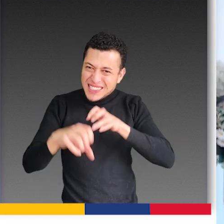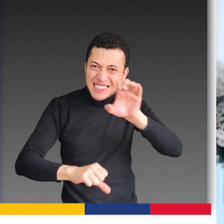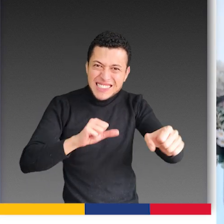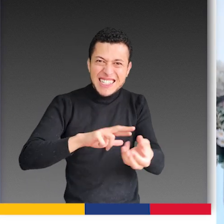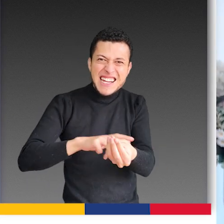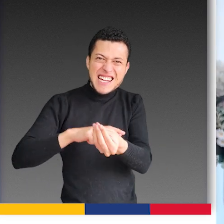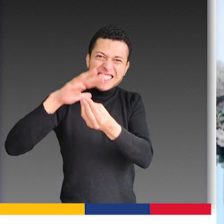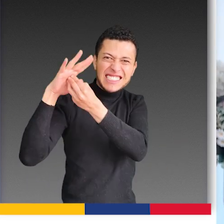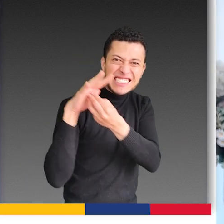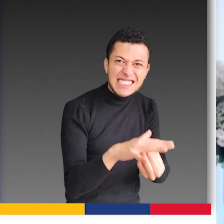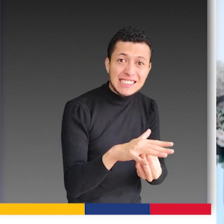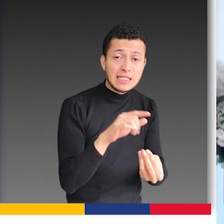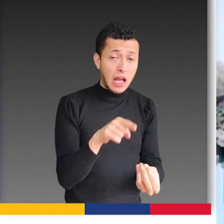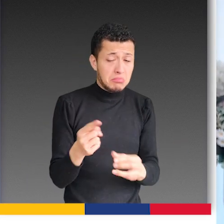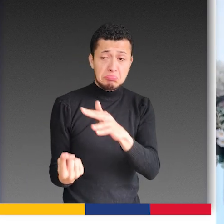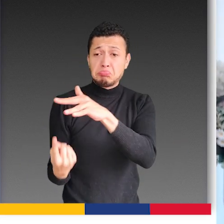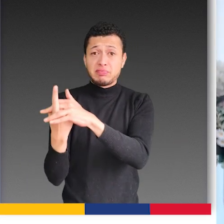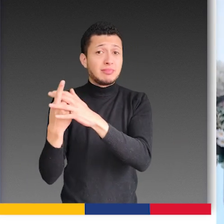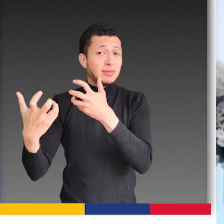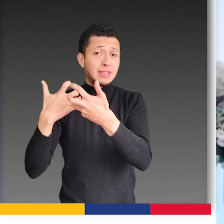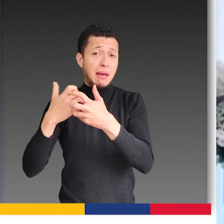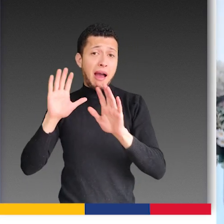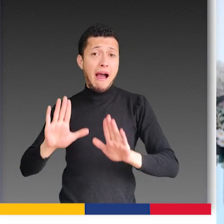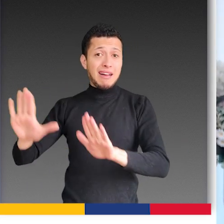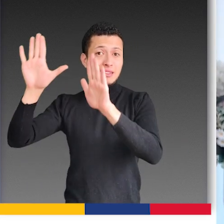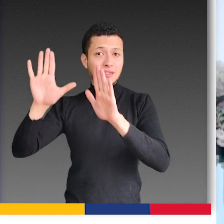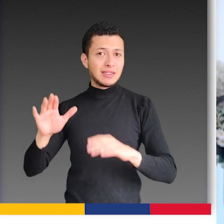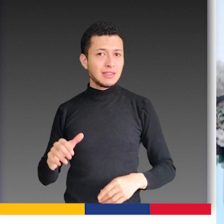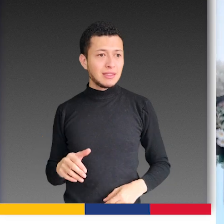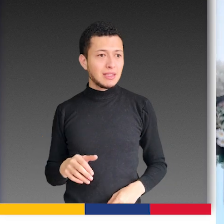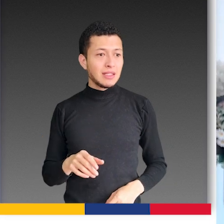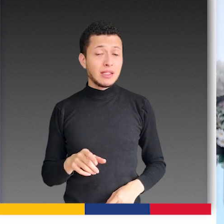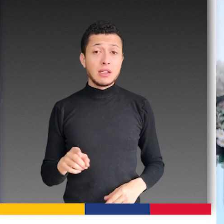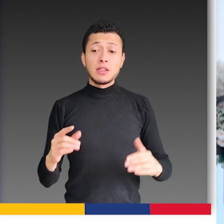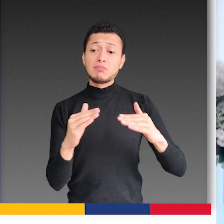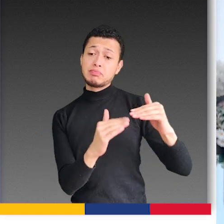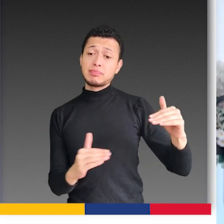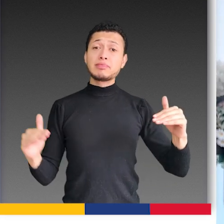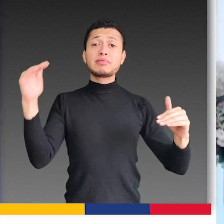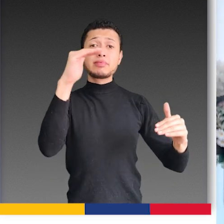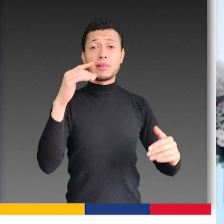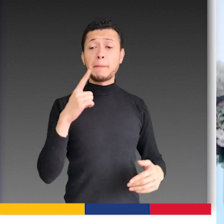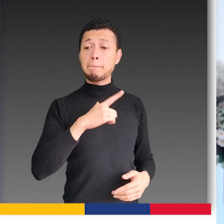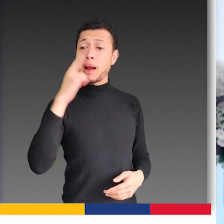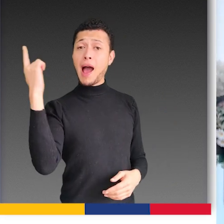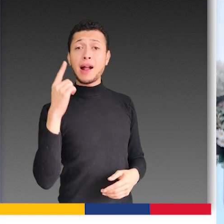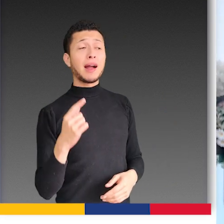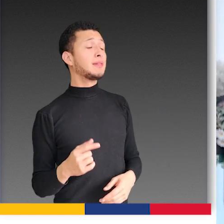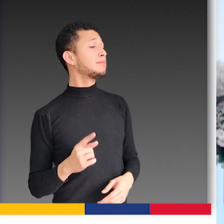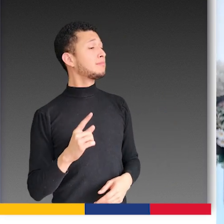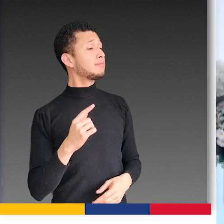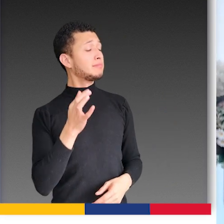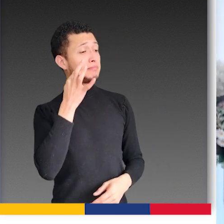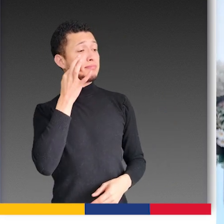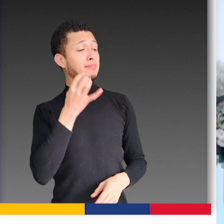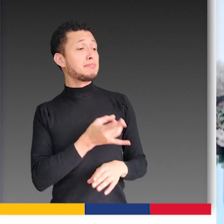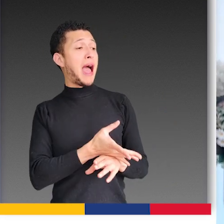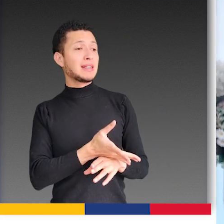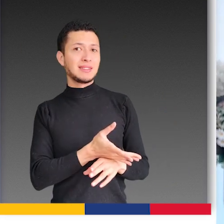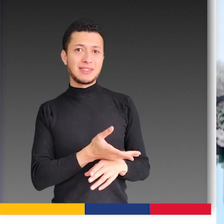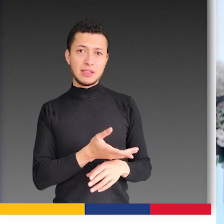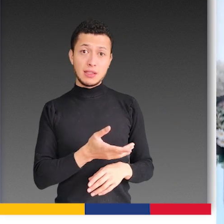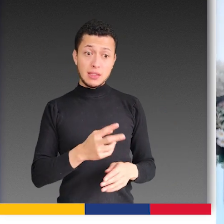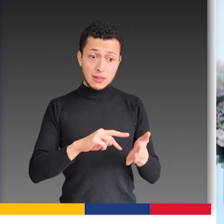que precisamente esa estructura colonial y racista creó, y es esa